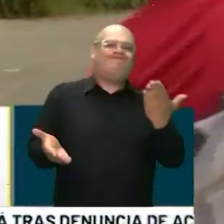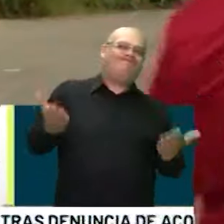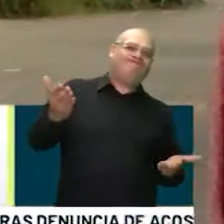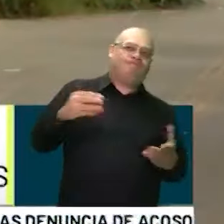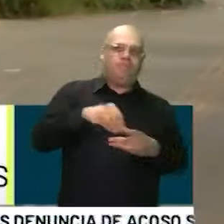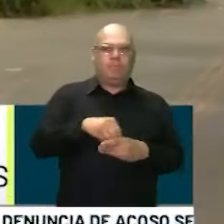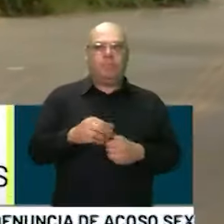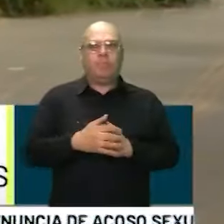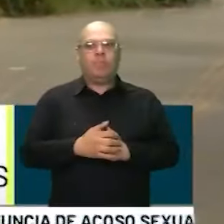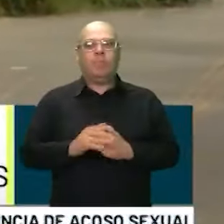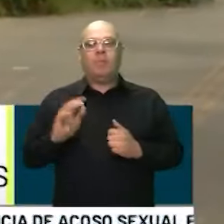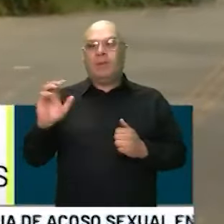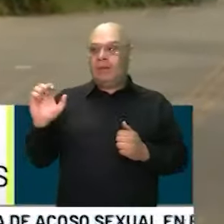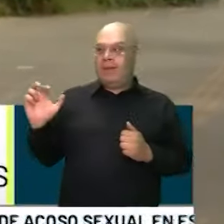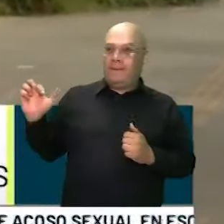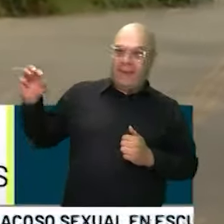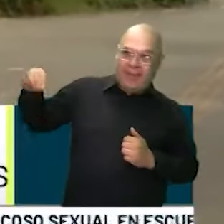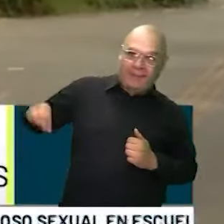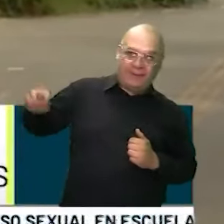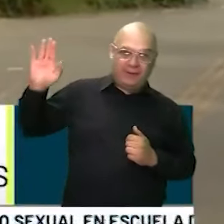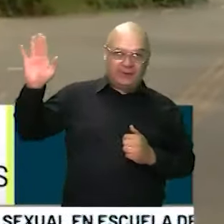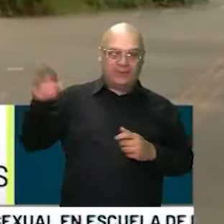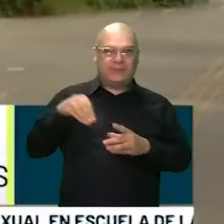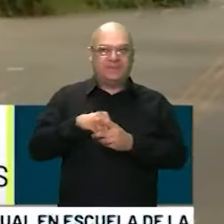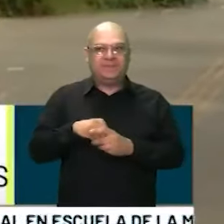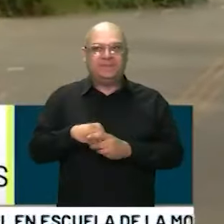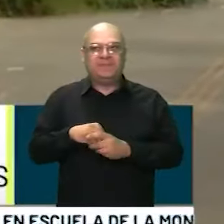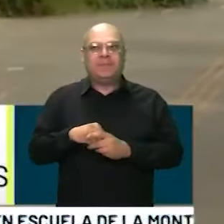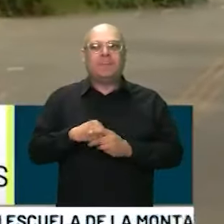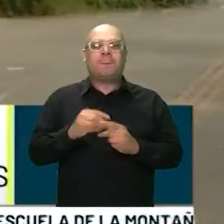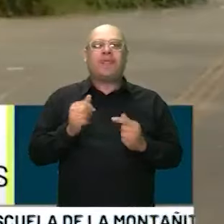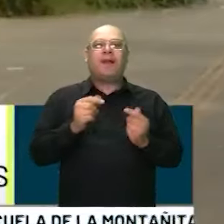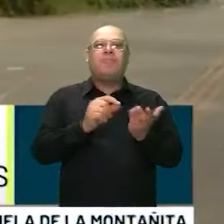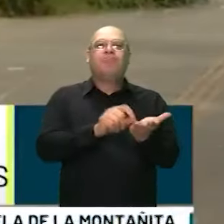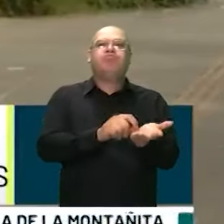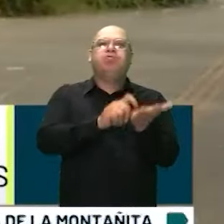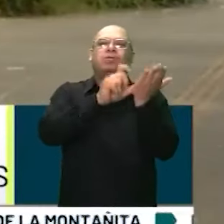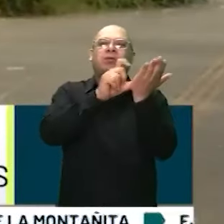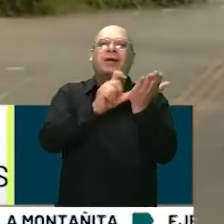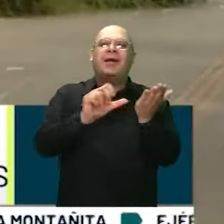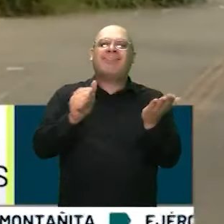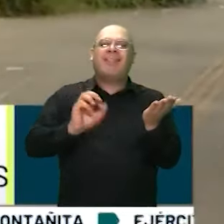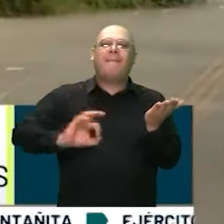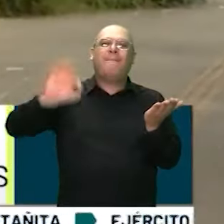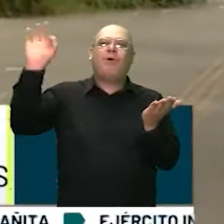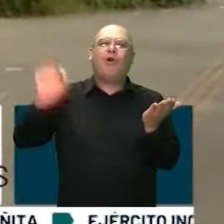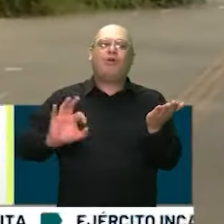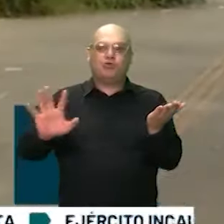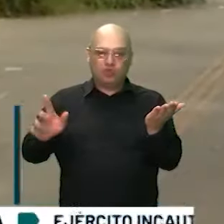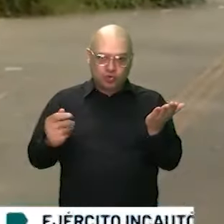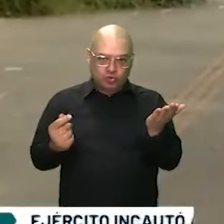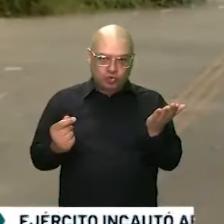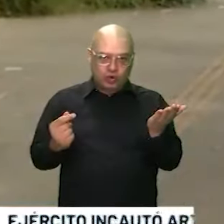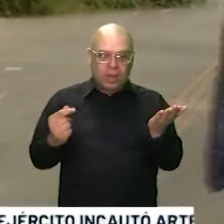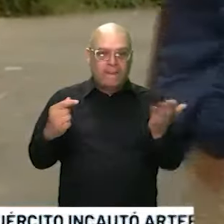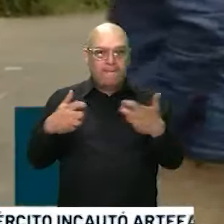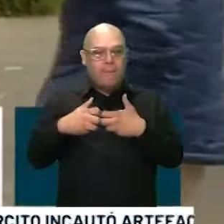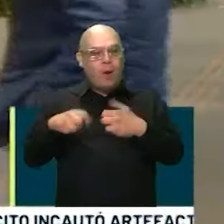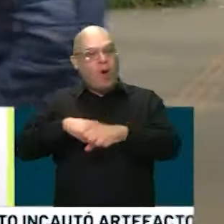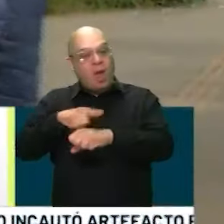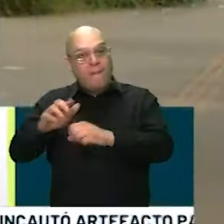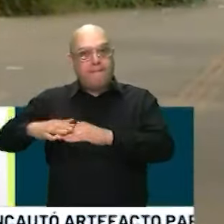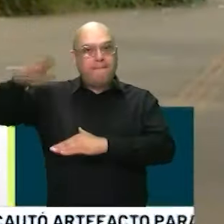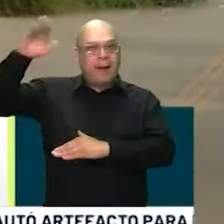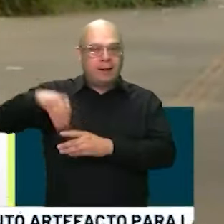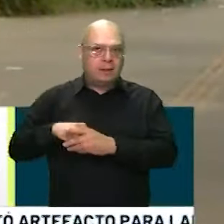empresas públicas de Medellín, la opción tarifaria pesa el 10% del valor del kilovatio hora y ya lo estamos pagando,